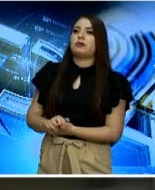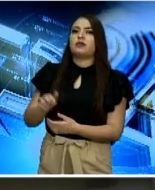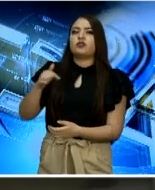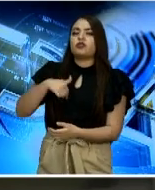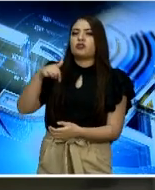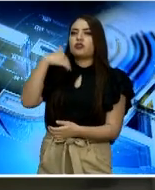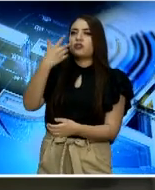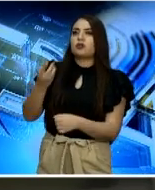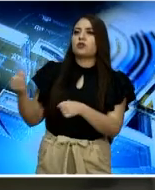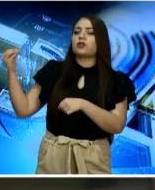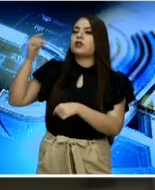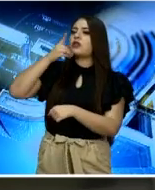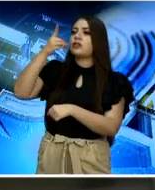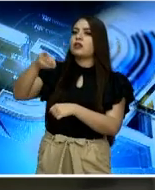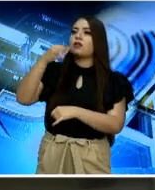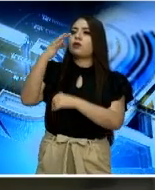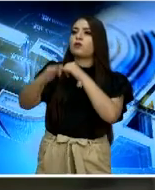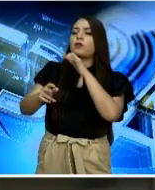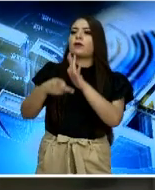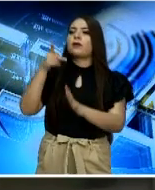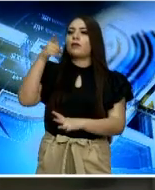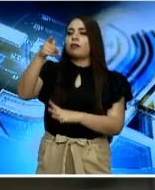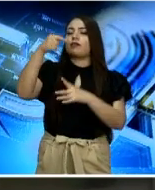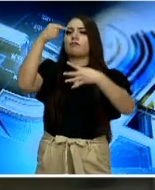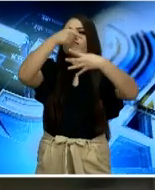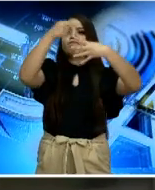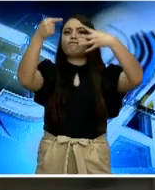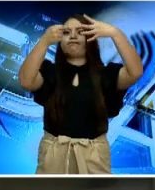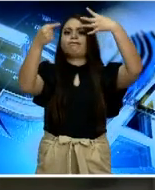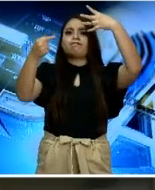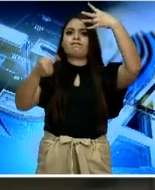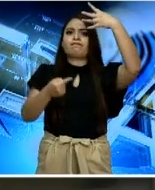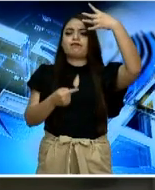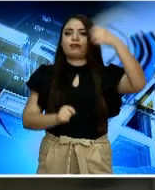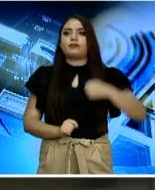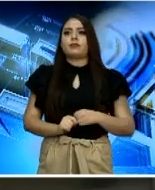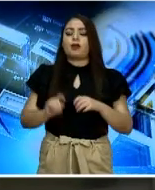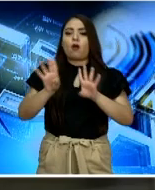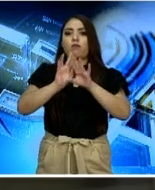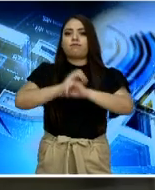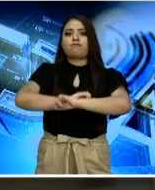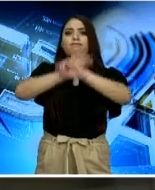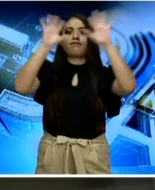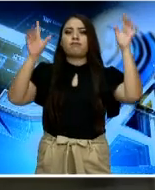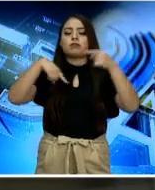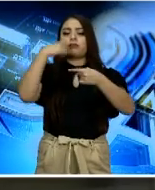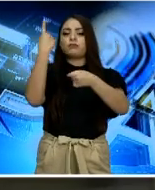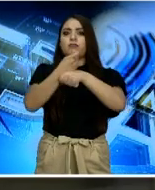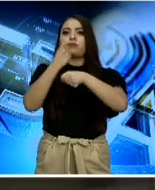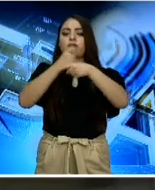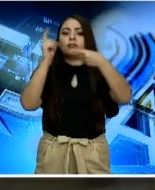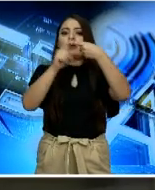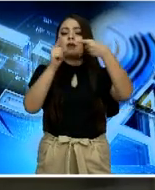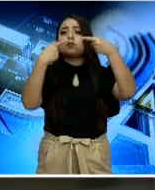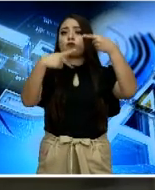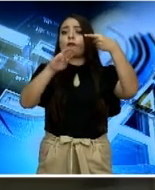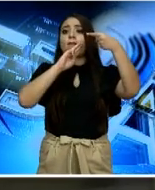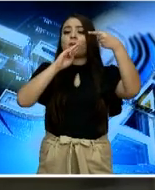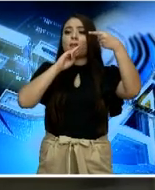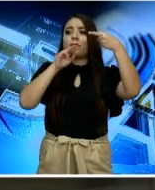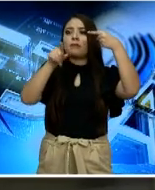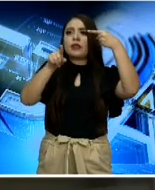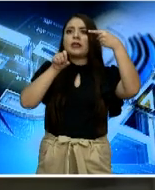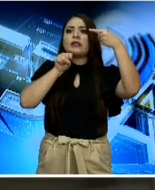última ocasión los siguientes puntos de vista en forma clara y serena. Uno, que la madre de familia actuó con derecho, contra